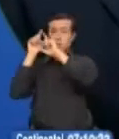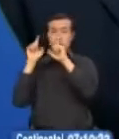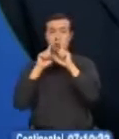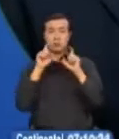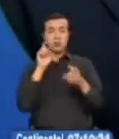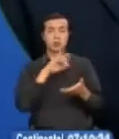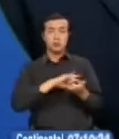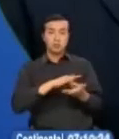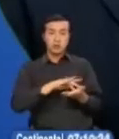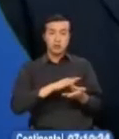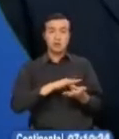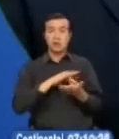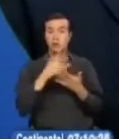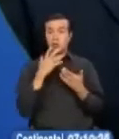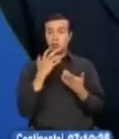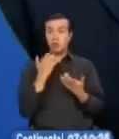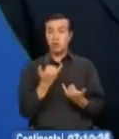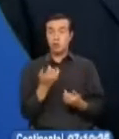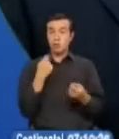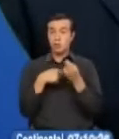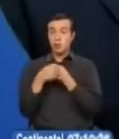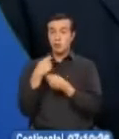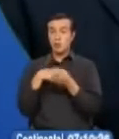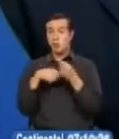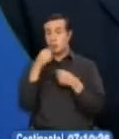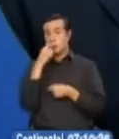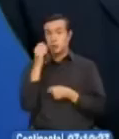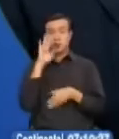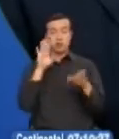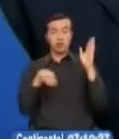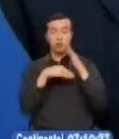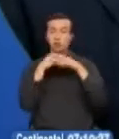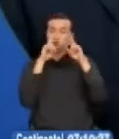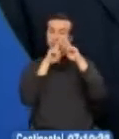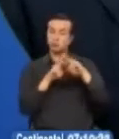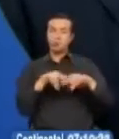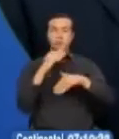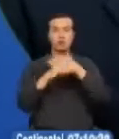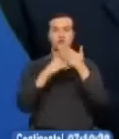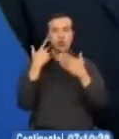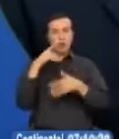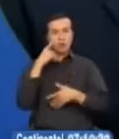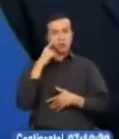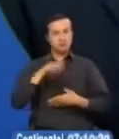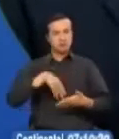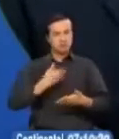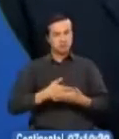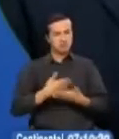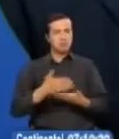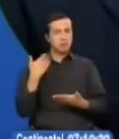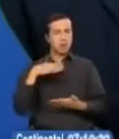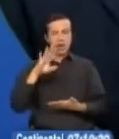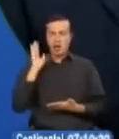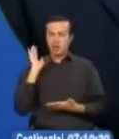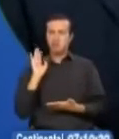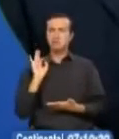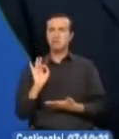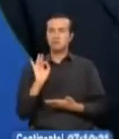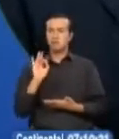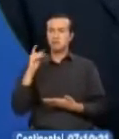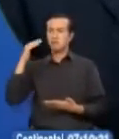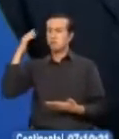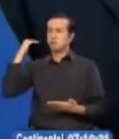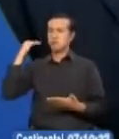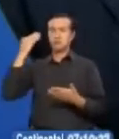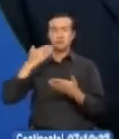farmacéuticas que actualmente están extendiendo medicamentos en el país por lo tanto es un proceso ya aprobado existente de larga data